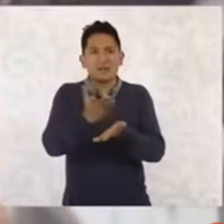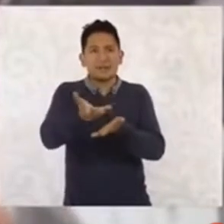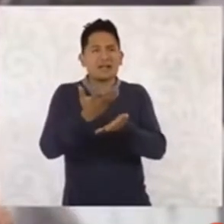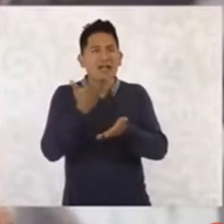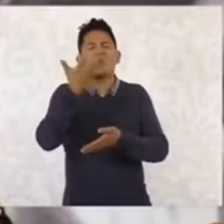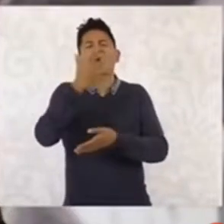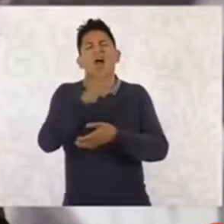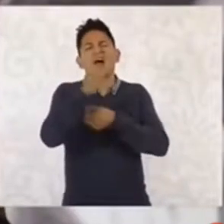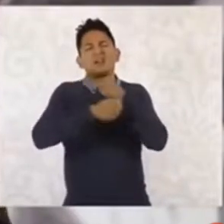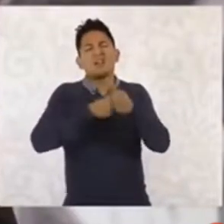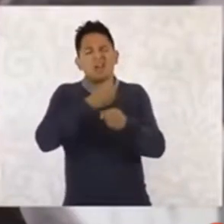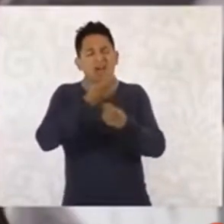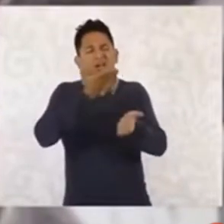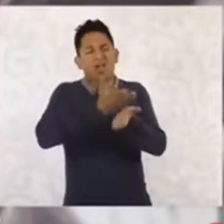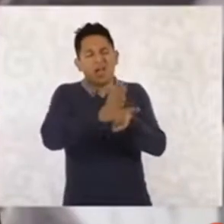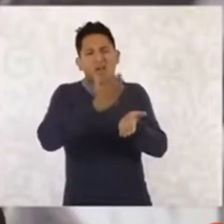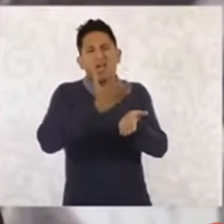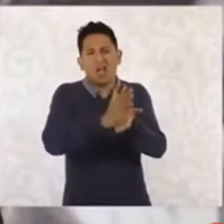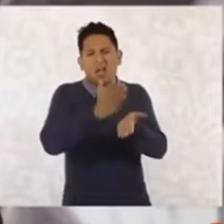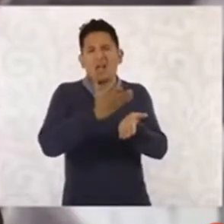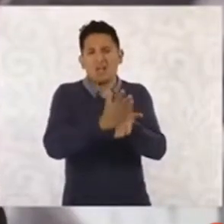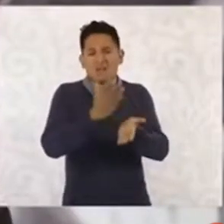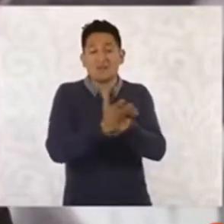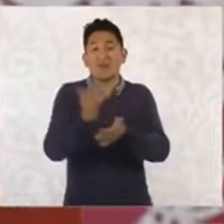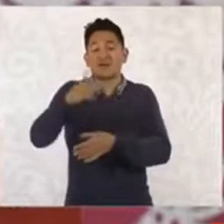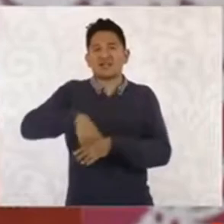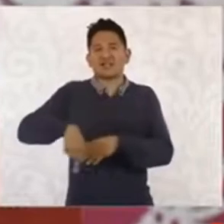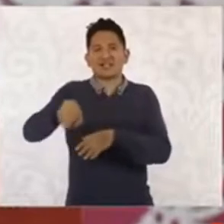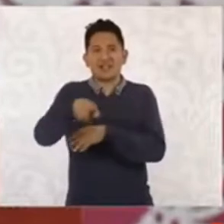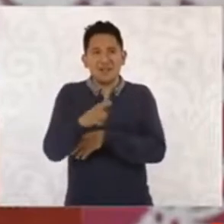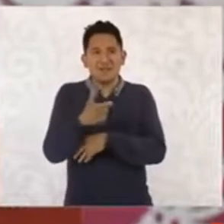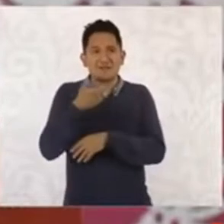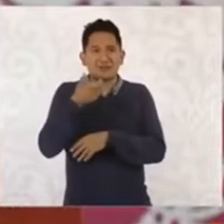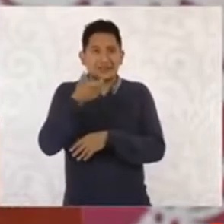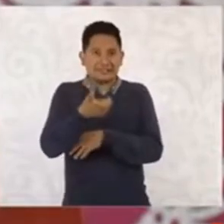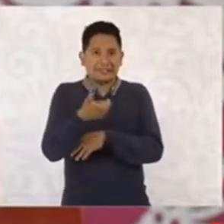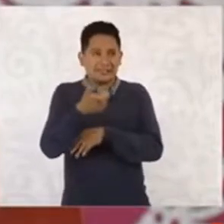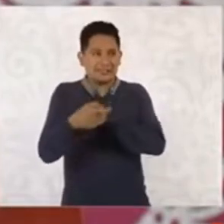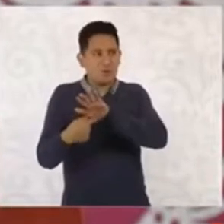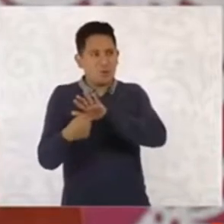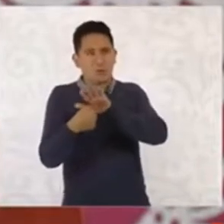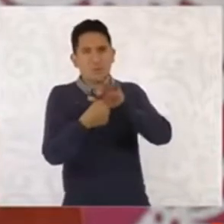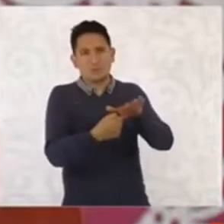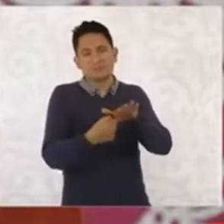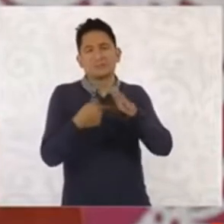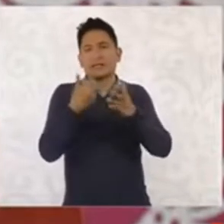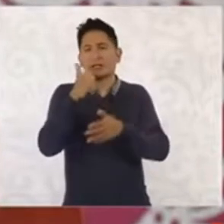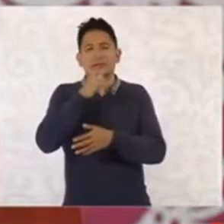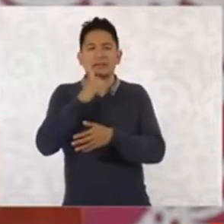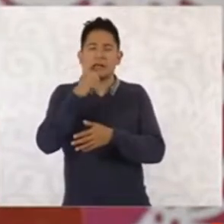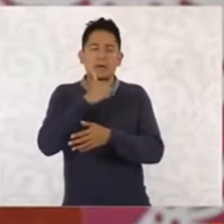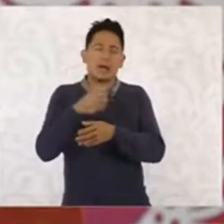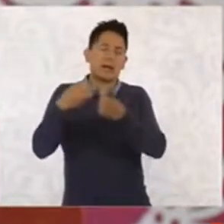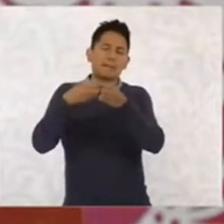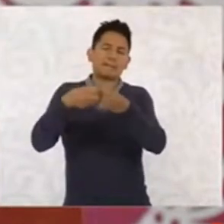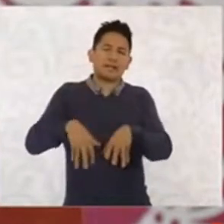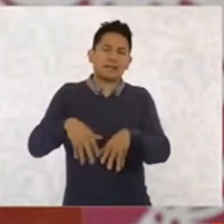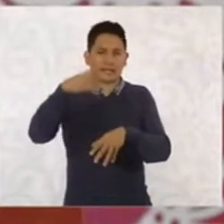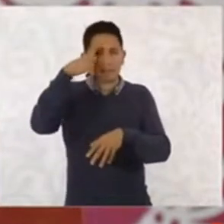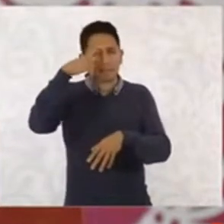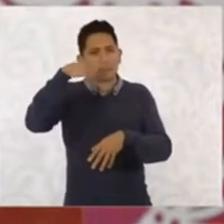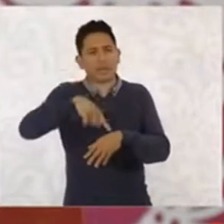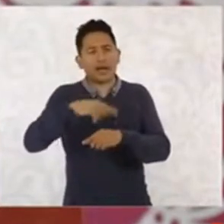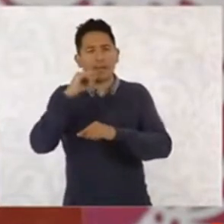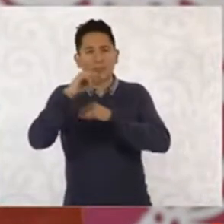afectaban su contabilidad para pagar menos. Y pues esto generó un grave problema a la recaudación del Estado